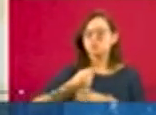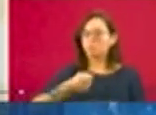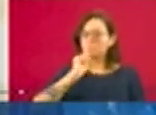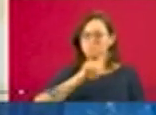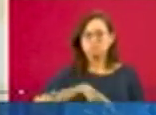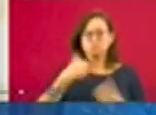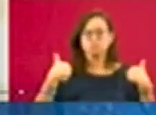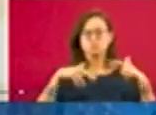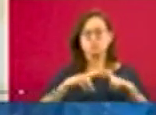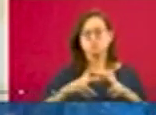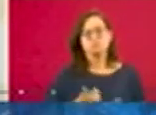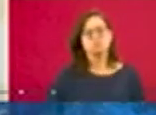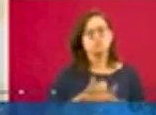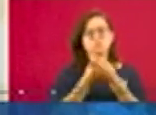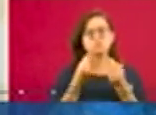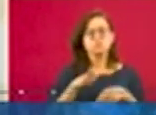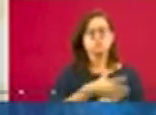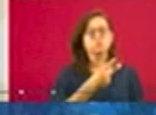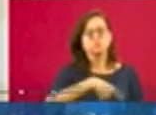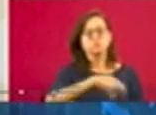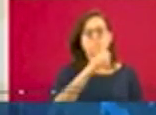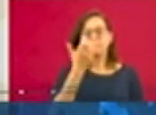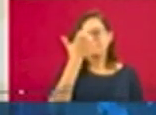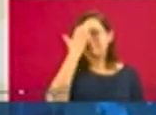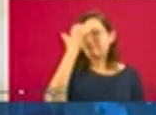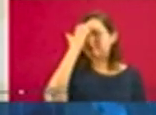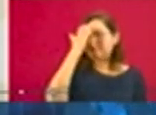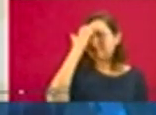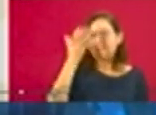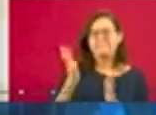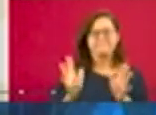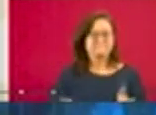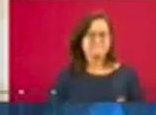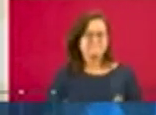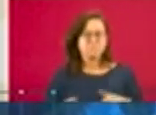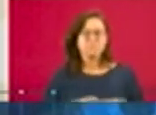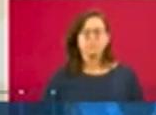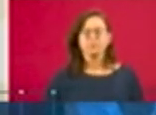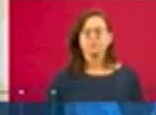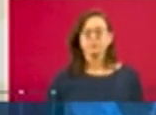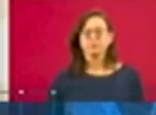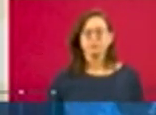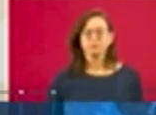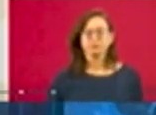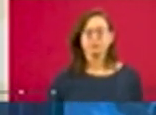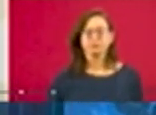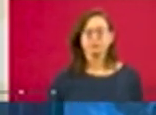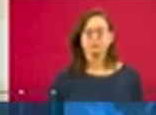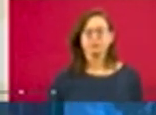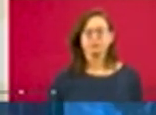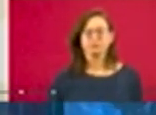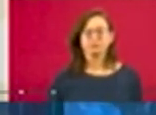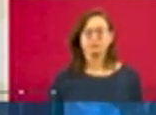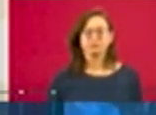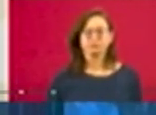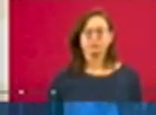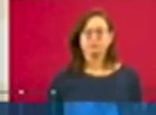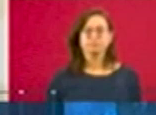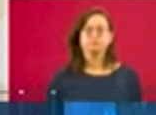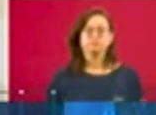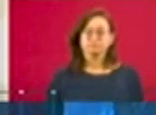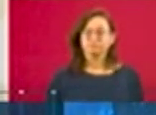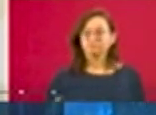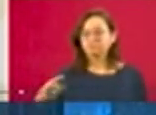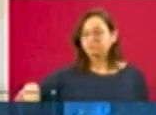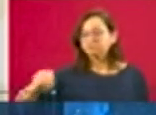692, ahí que viene la clase de tal, porque ahí sí no puedes hacer ninguna programación tú. Sí, pero ahí tú,